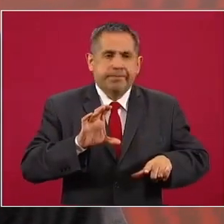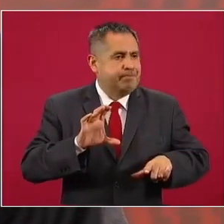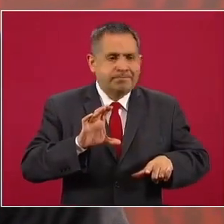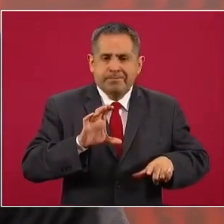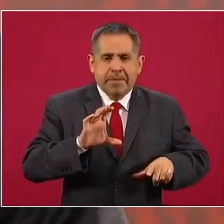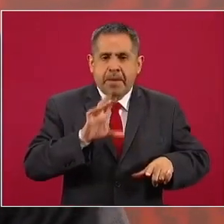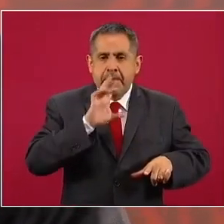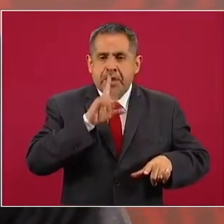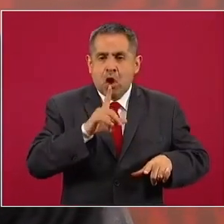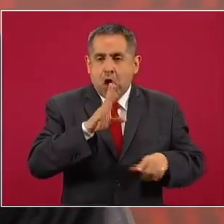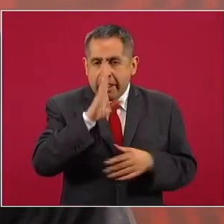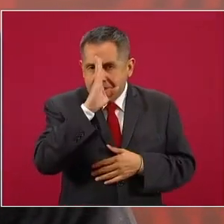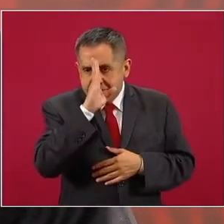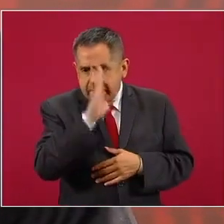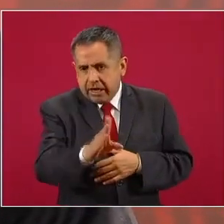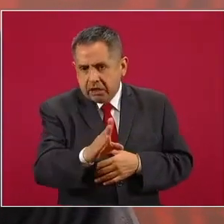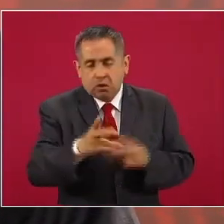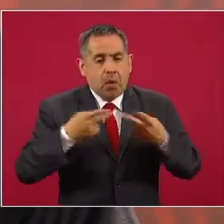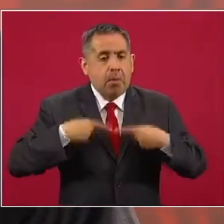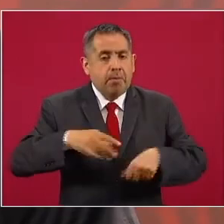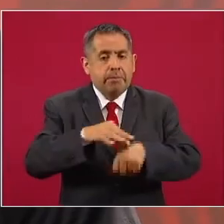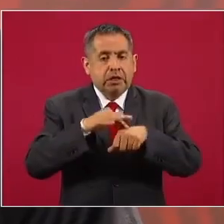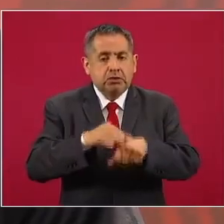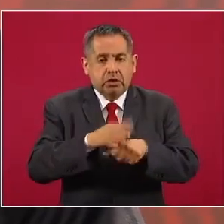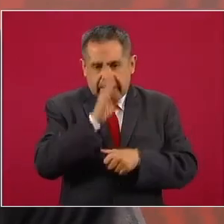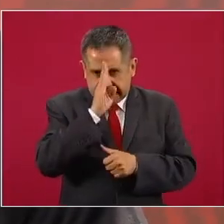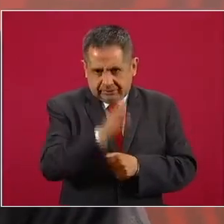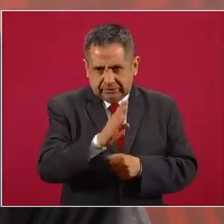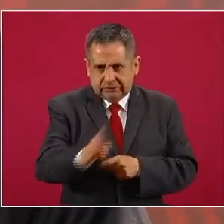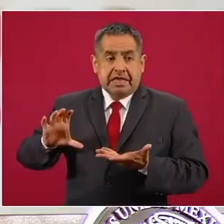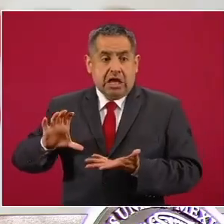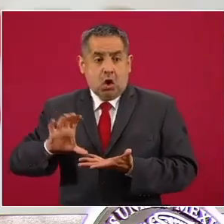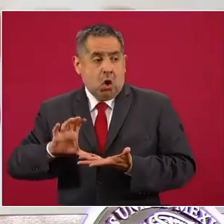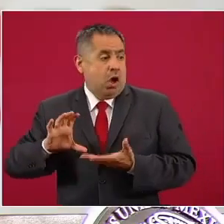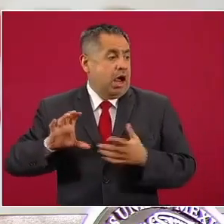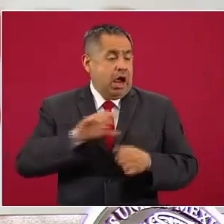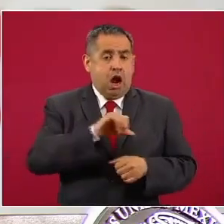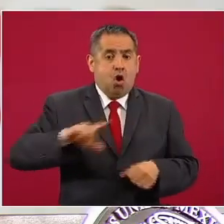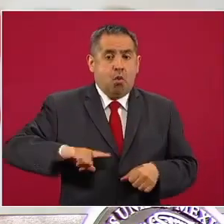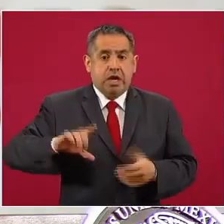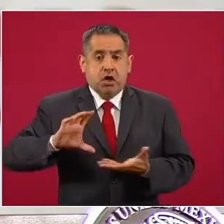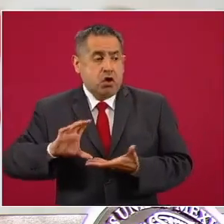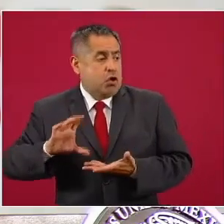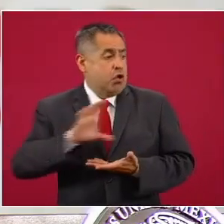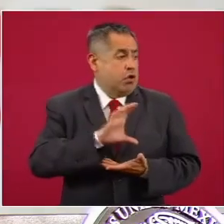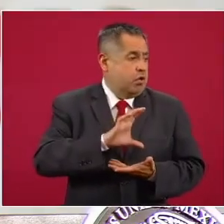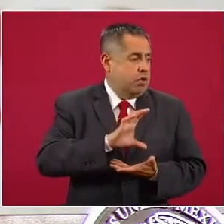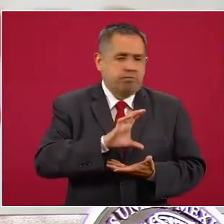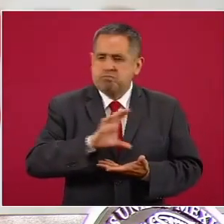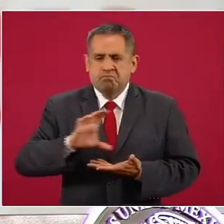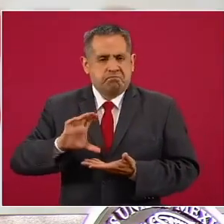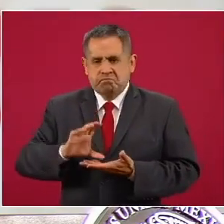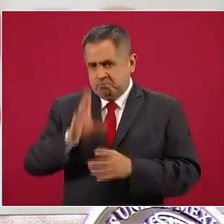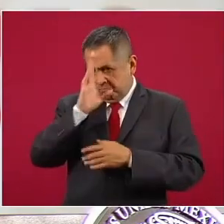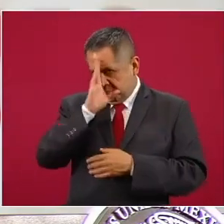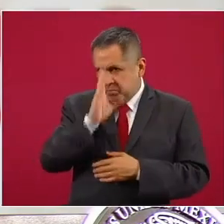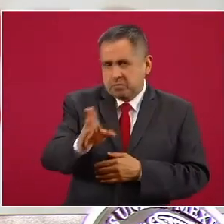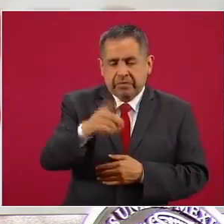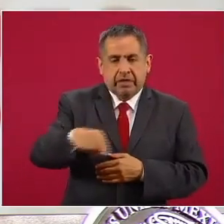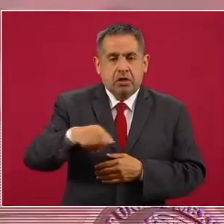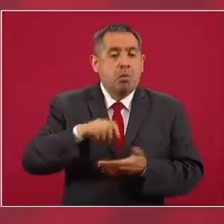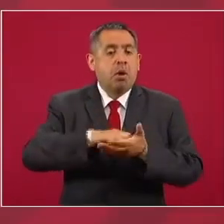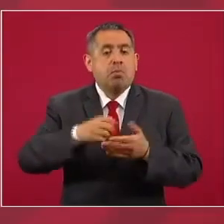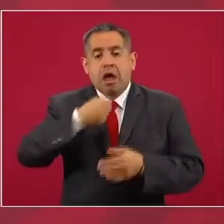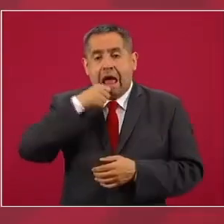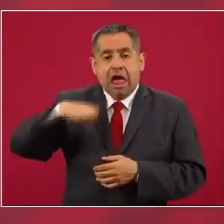gente. No queremos intermediarios. A los adultos mayores de Jalisco